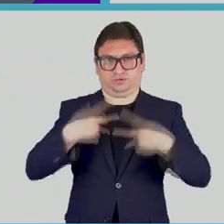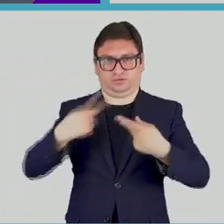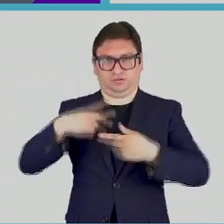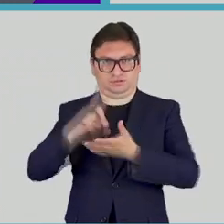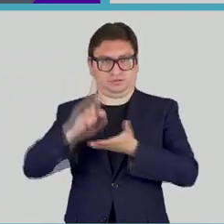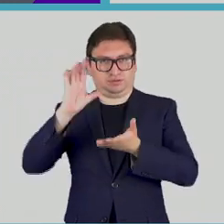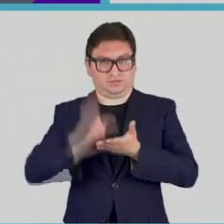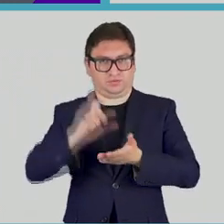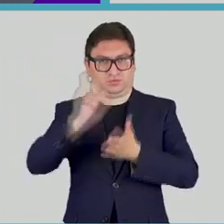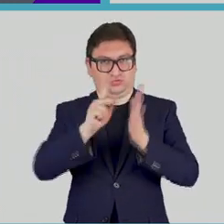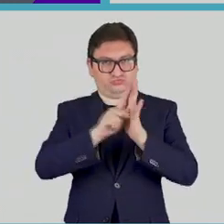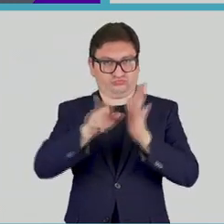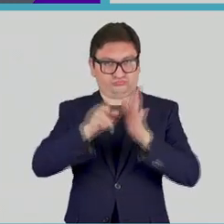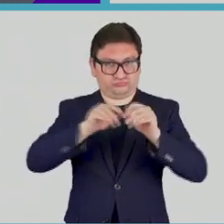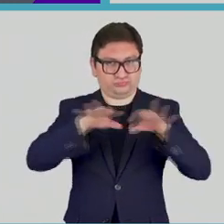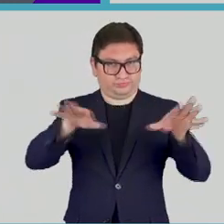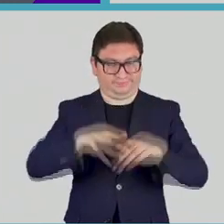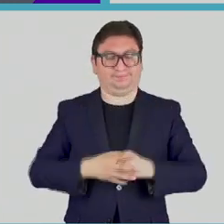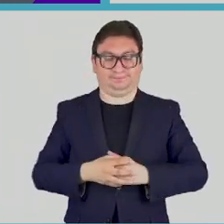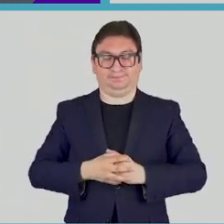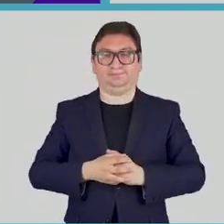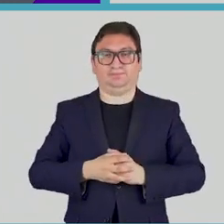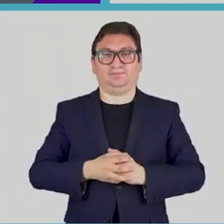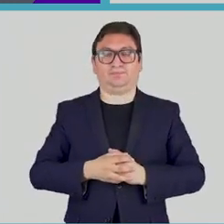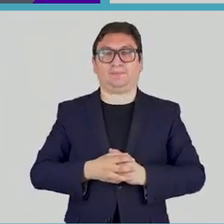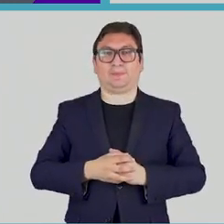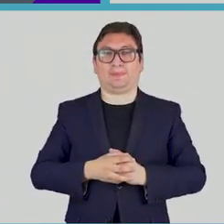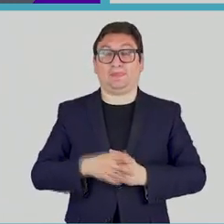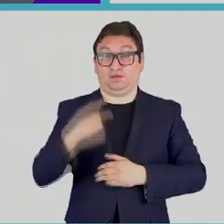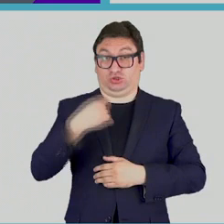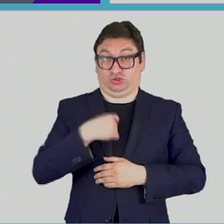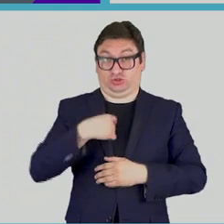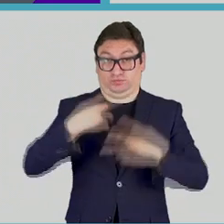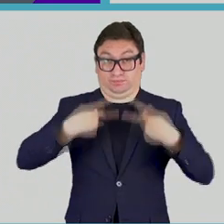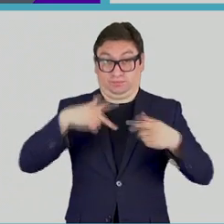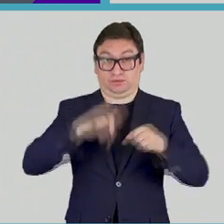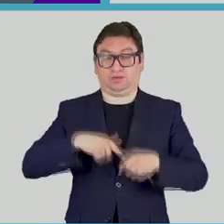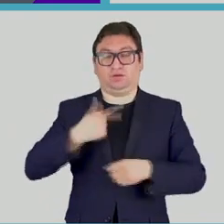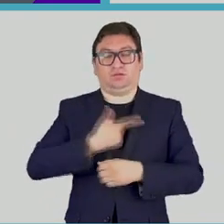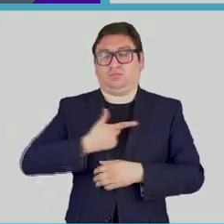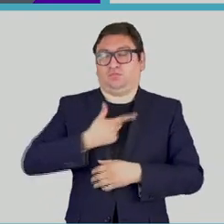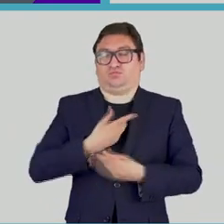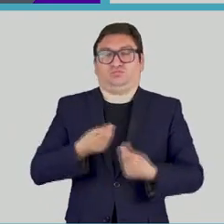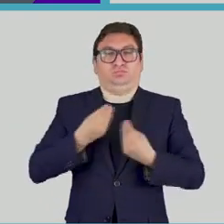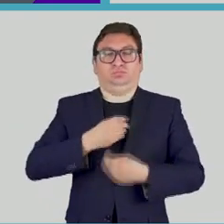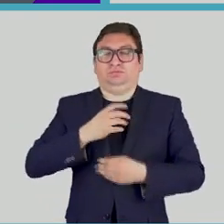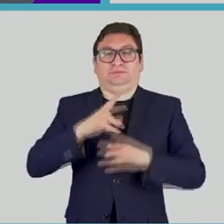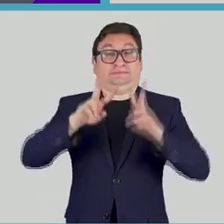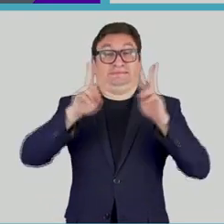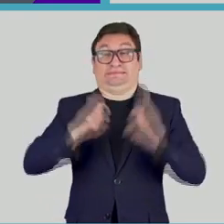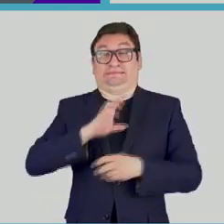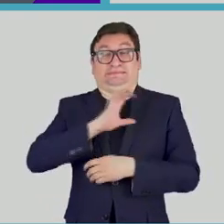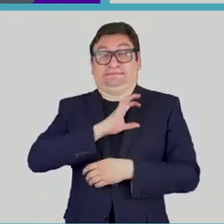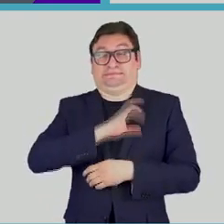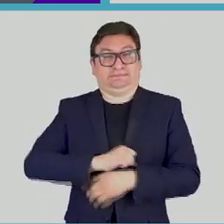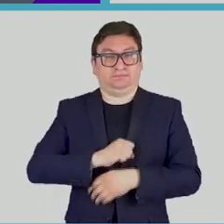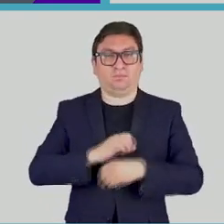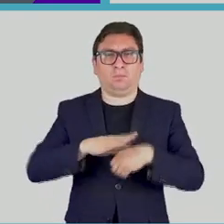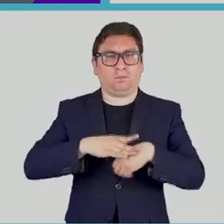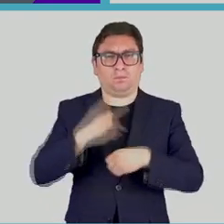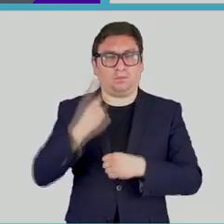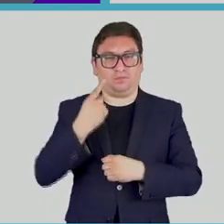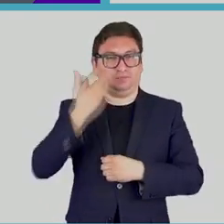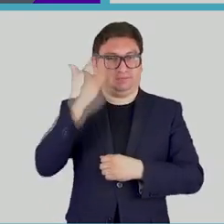las personas con discapacidad en los medios a mí en lo personal este tema me apasiona y me encanta porque